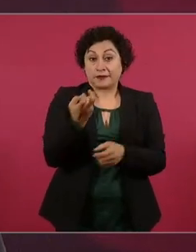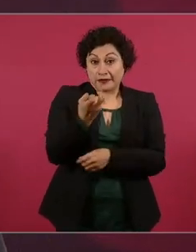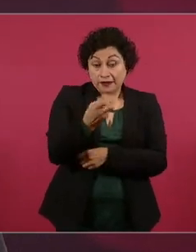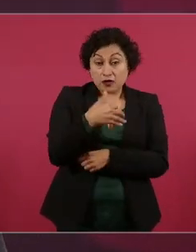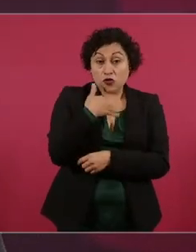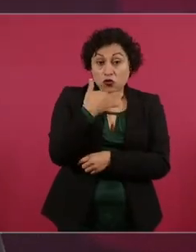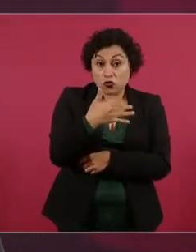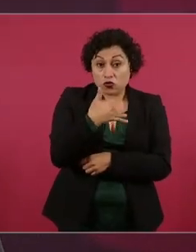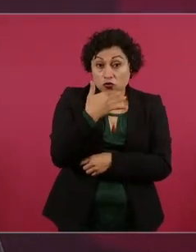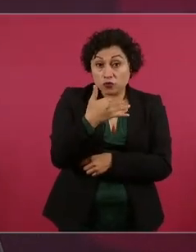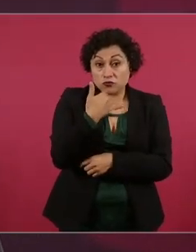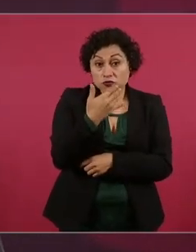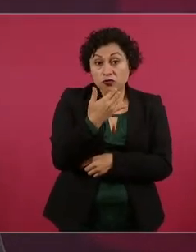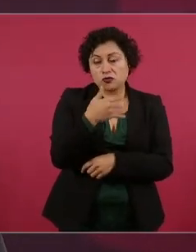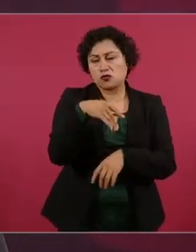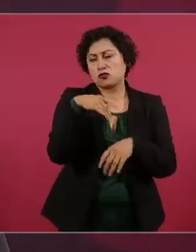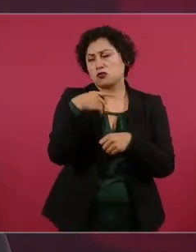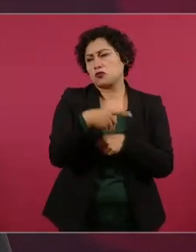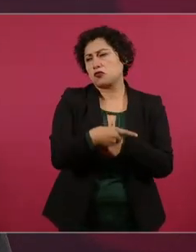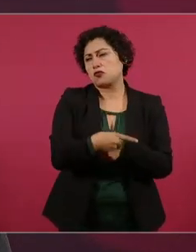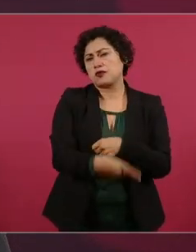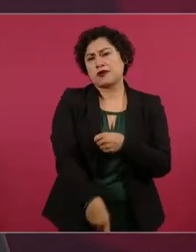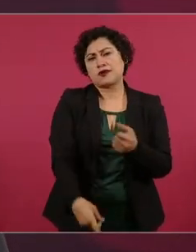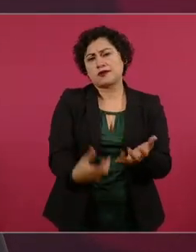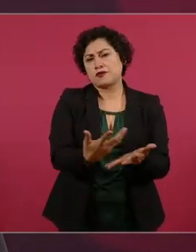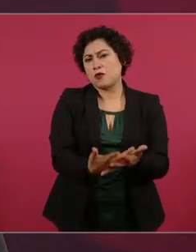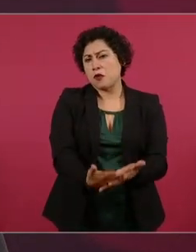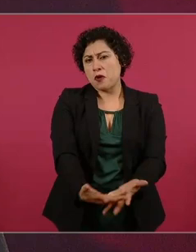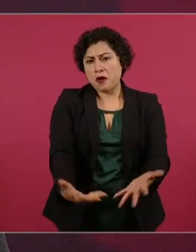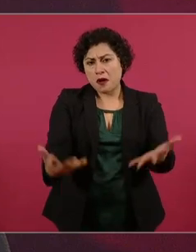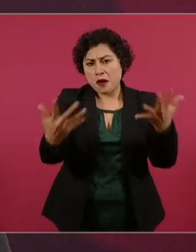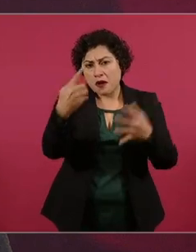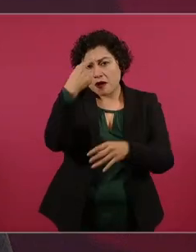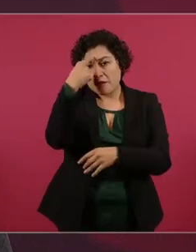que la deshonestidad de los gobernantes.